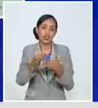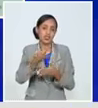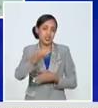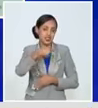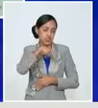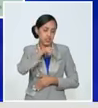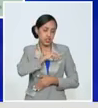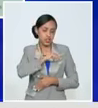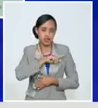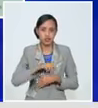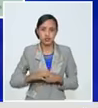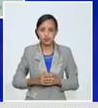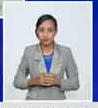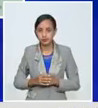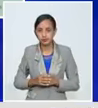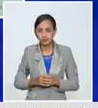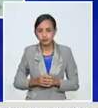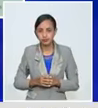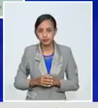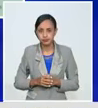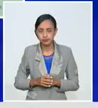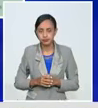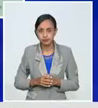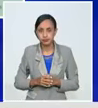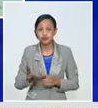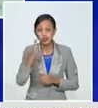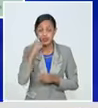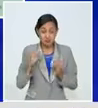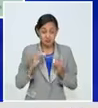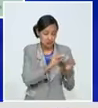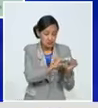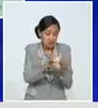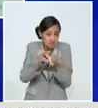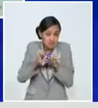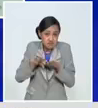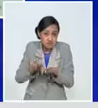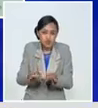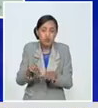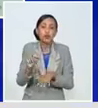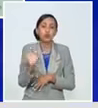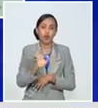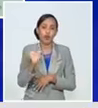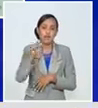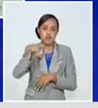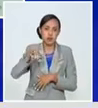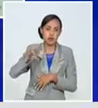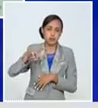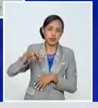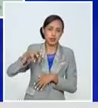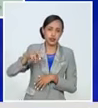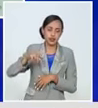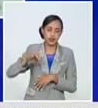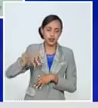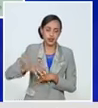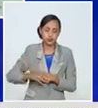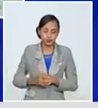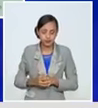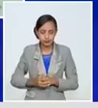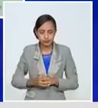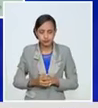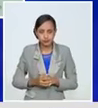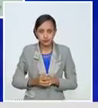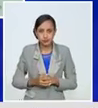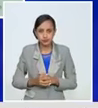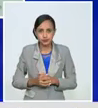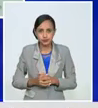anterior. Habla de la transmisión que todavía se presenta en esta provincia. Y como